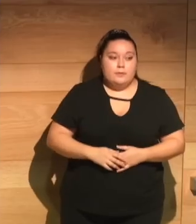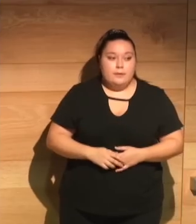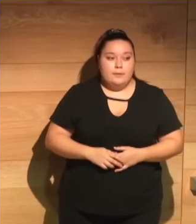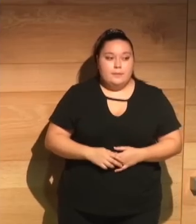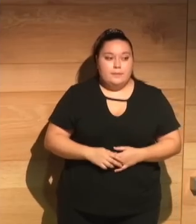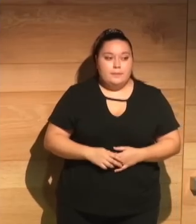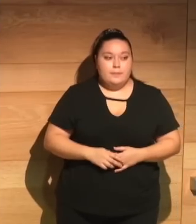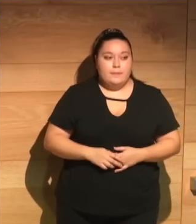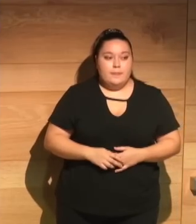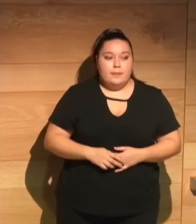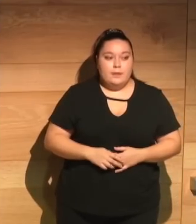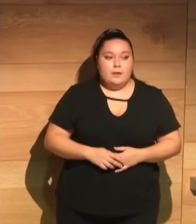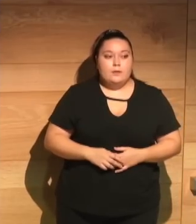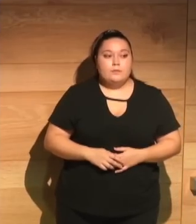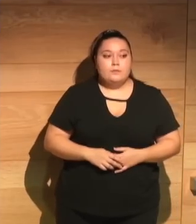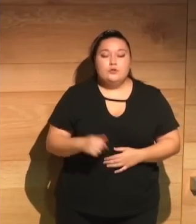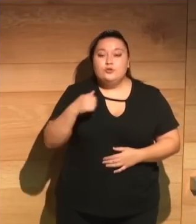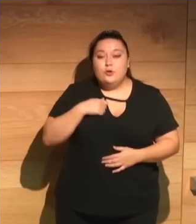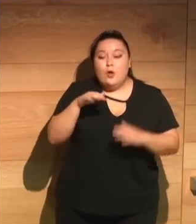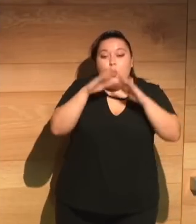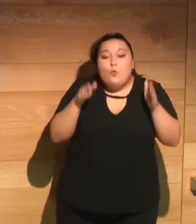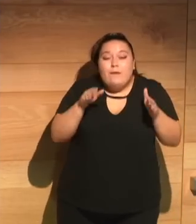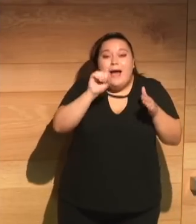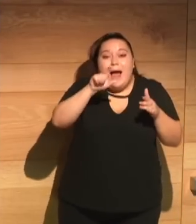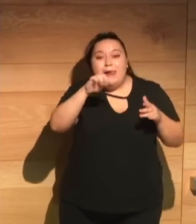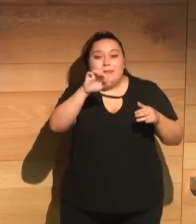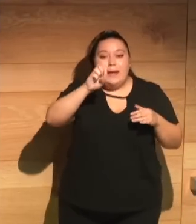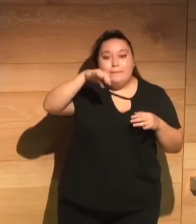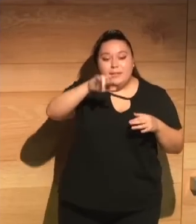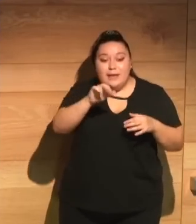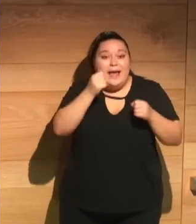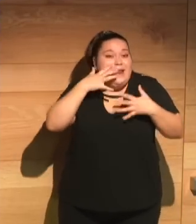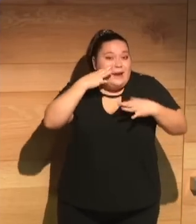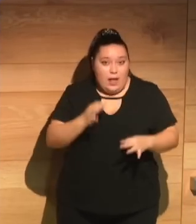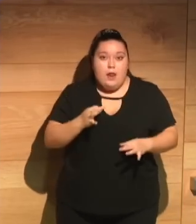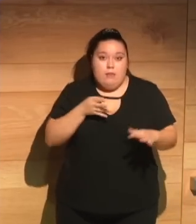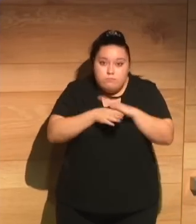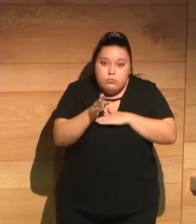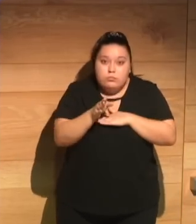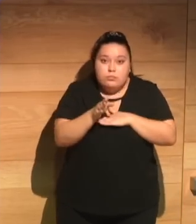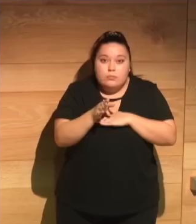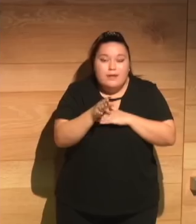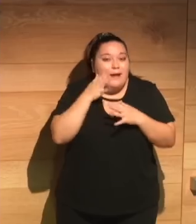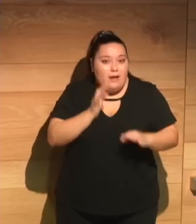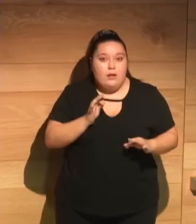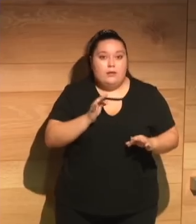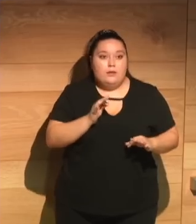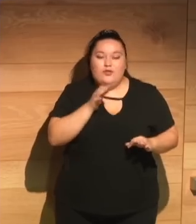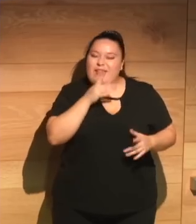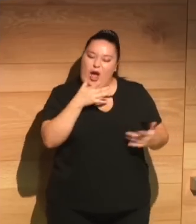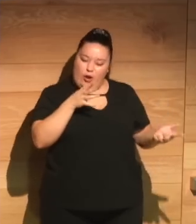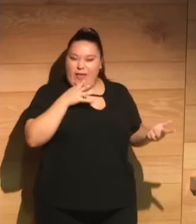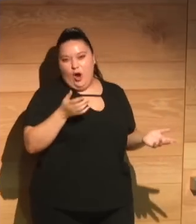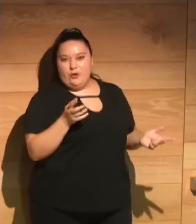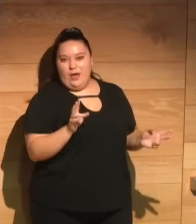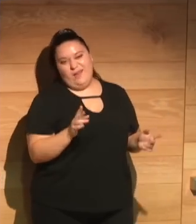me comenta Rodrigo Altamira, ¿vale? Yo estaba en Altamira, en la Altamira real, ¿vale? No en la que ahora... No en esa que